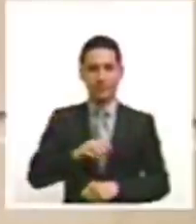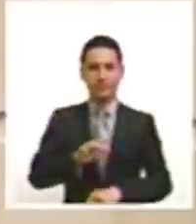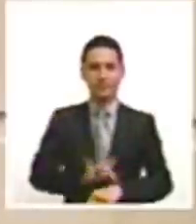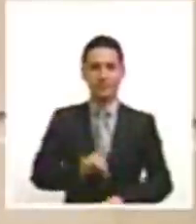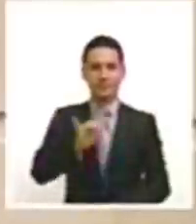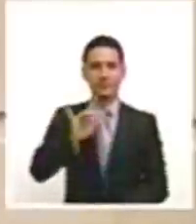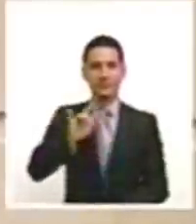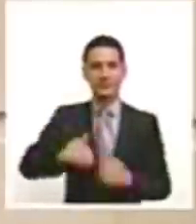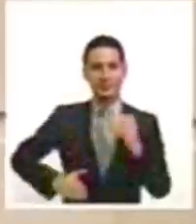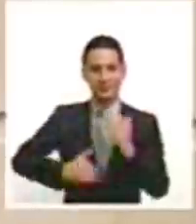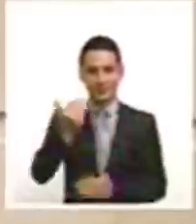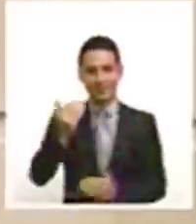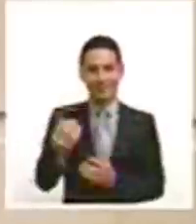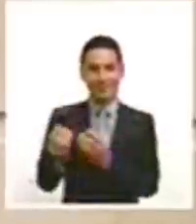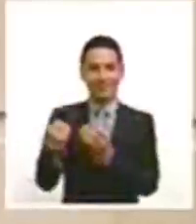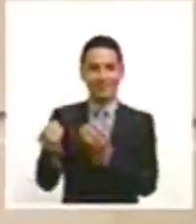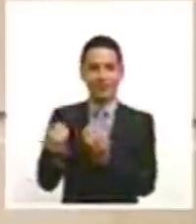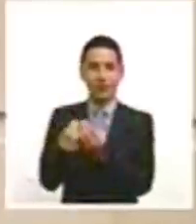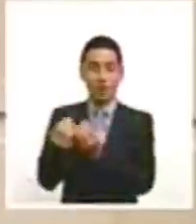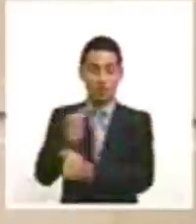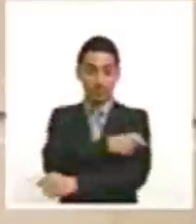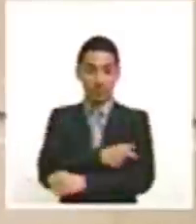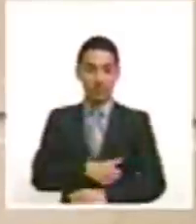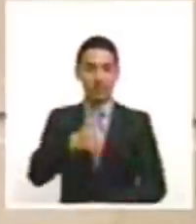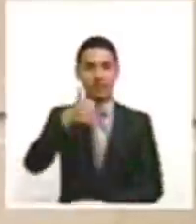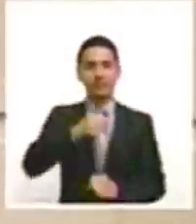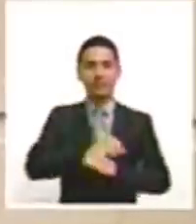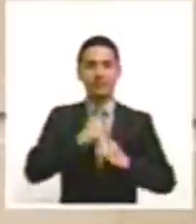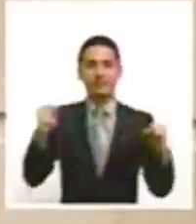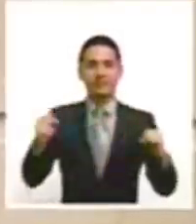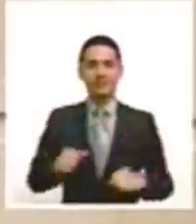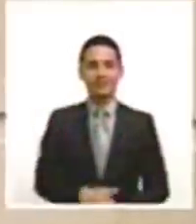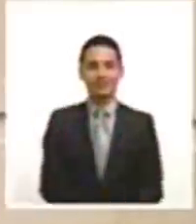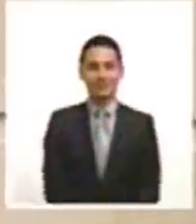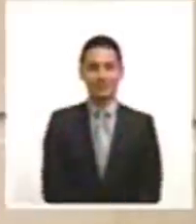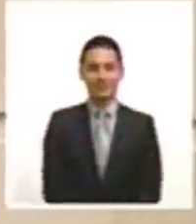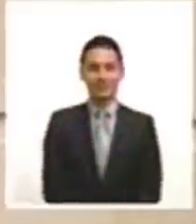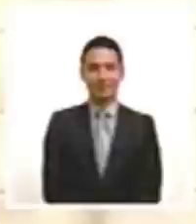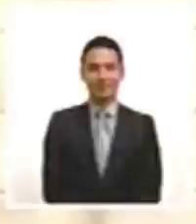sesiones de comisión a las 10 de la mañana.